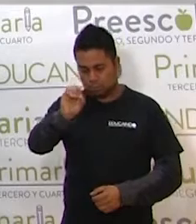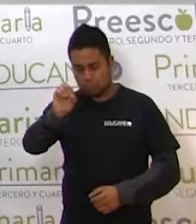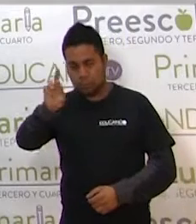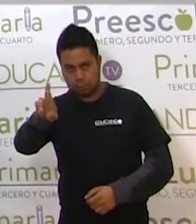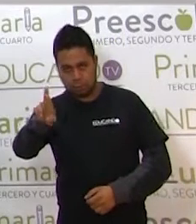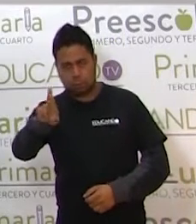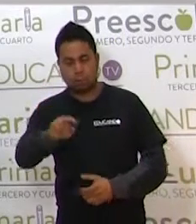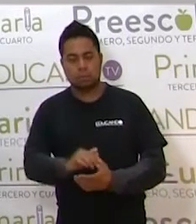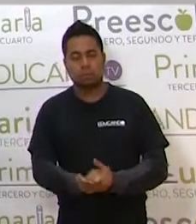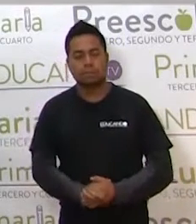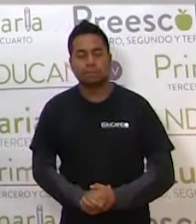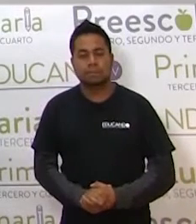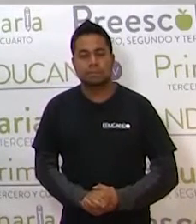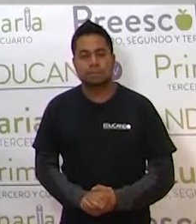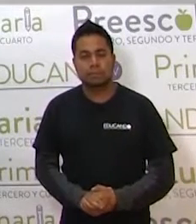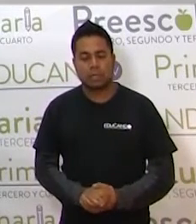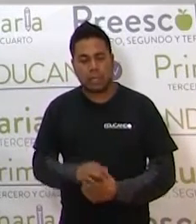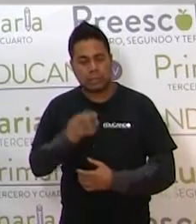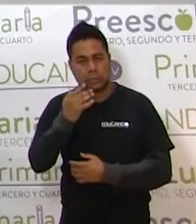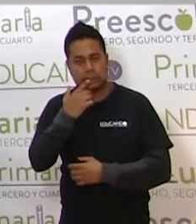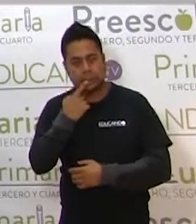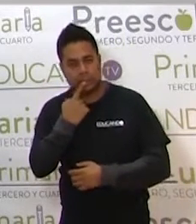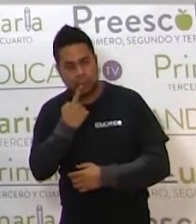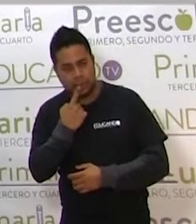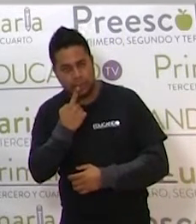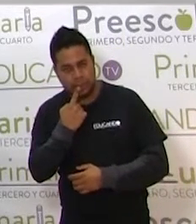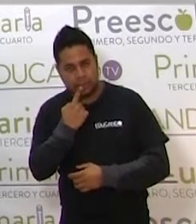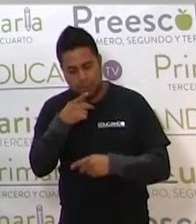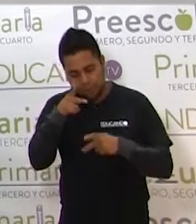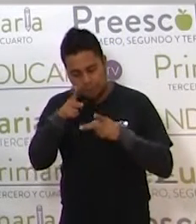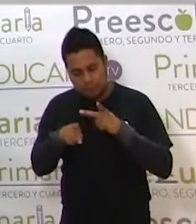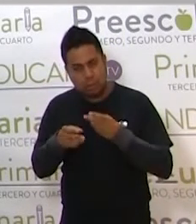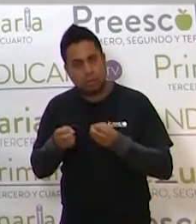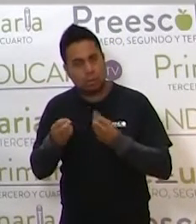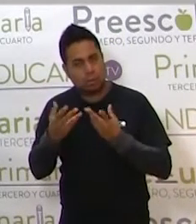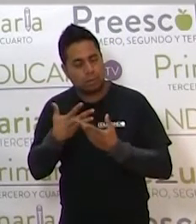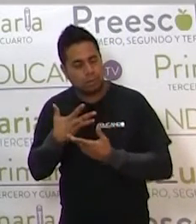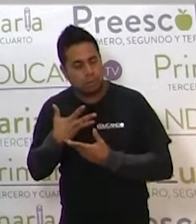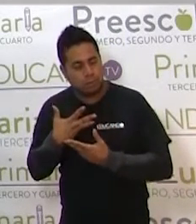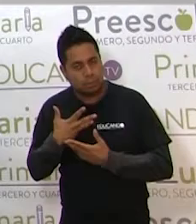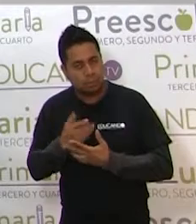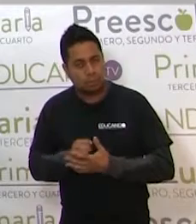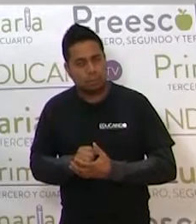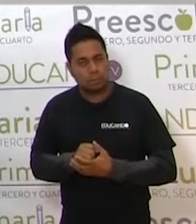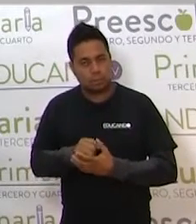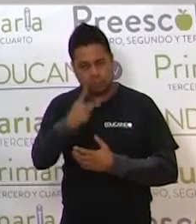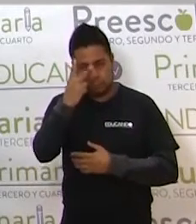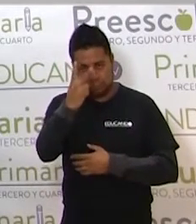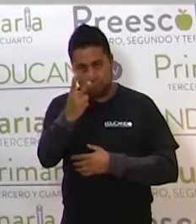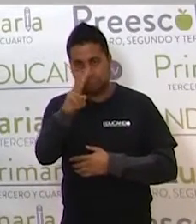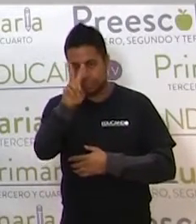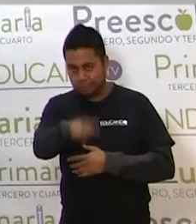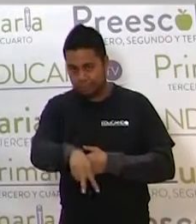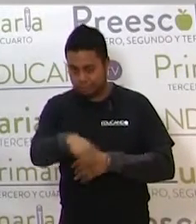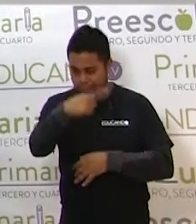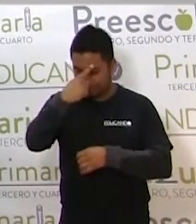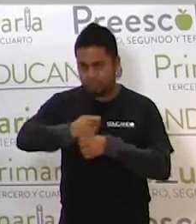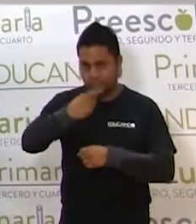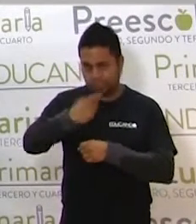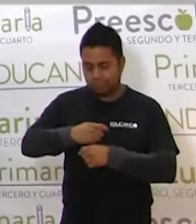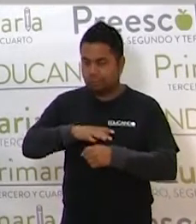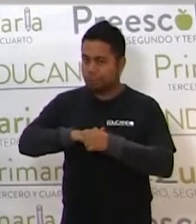bien cuántas sílabas tiene el sabor tiene dos verdad la primera